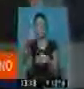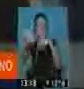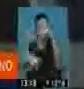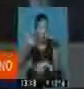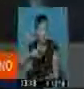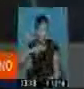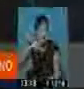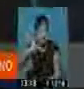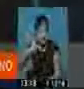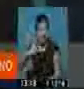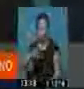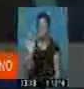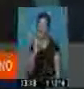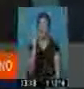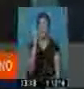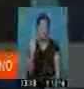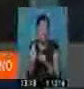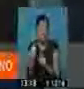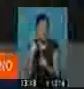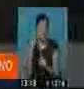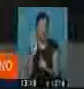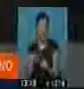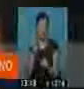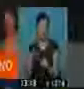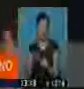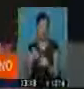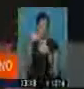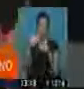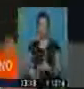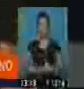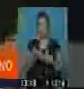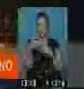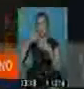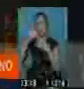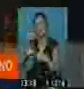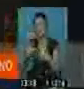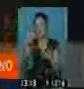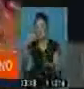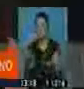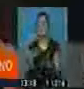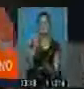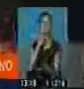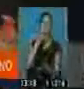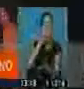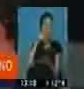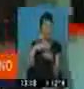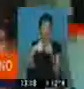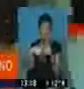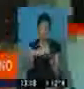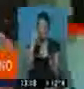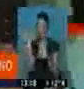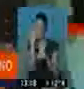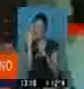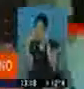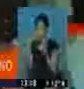qué? Porque sería dentro de 6 meses nuevamente. Claro. Es decir, a partir del 19 de julio el rey tiene 2 meses para convocar a los candidatos